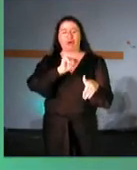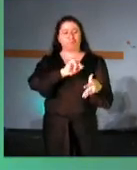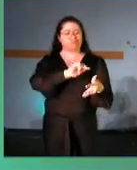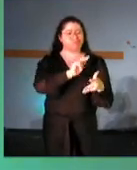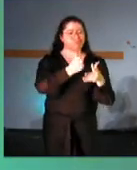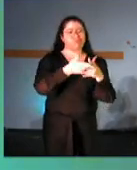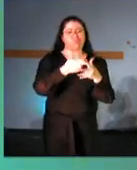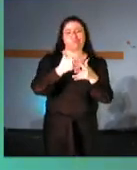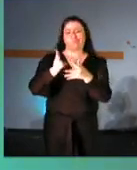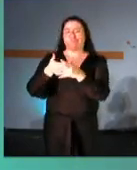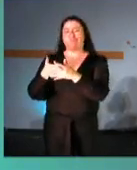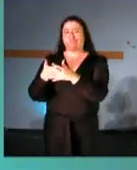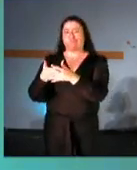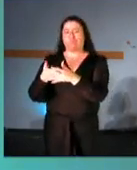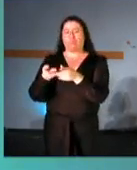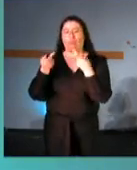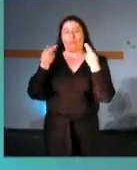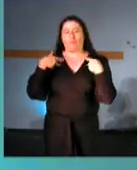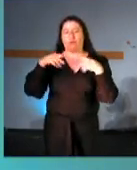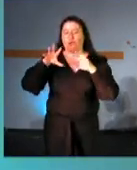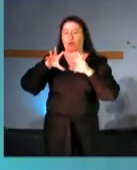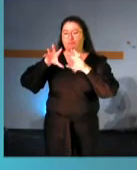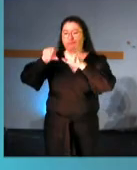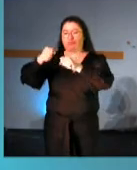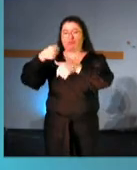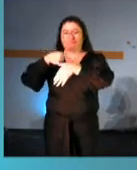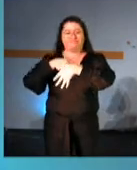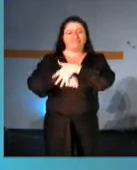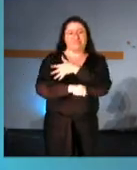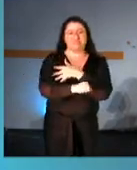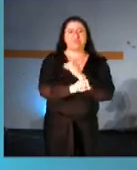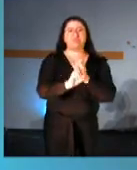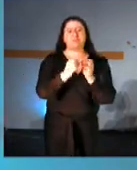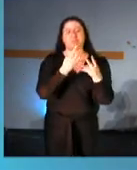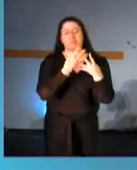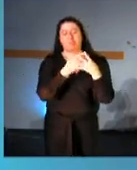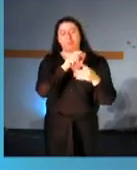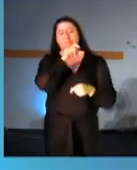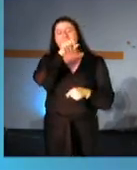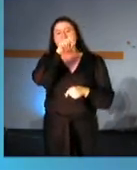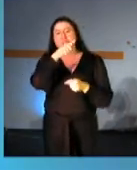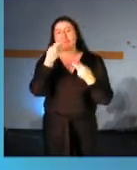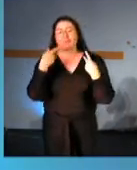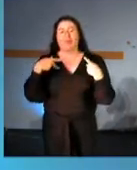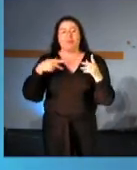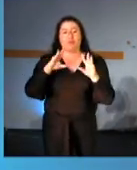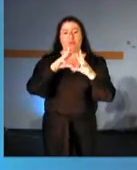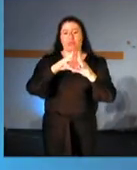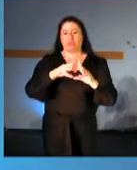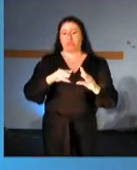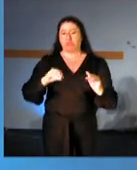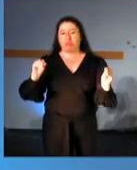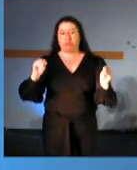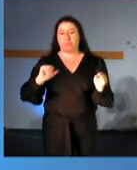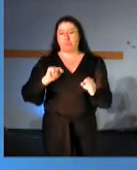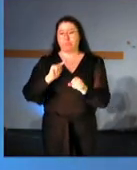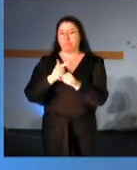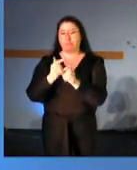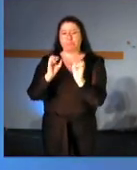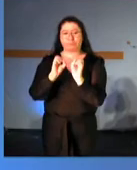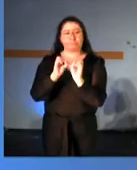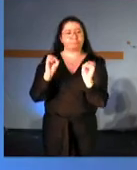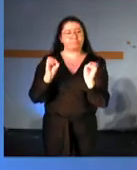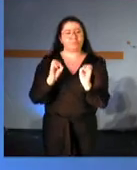asesinados, los prisioneros, los desaparecidos, todo cuanto pudimos recuperar,